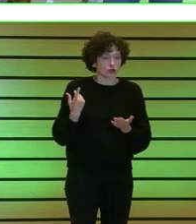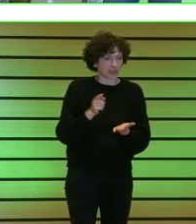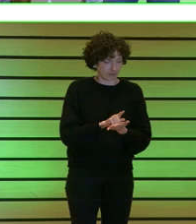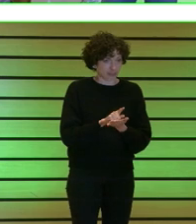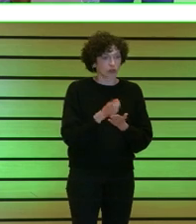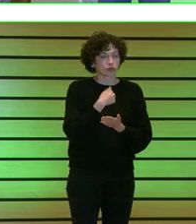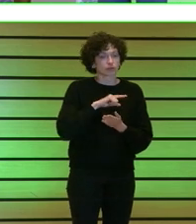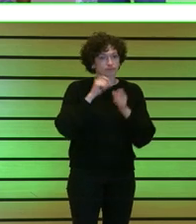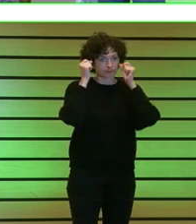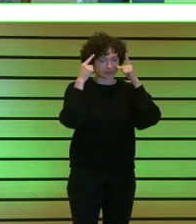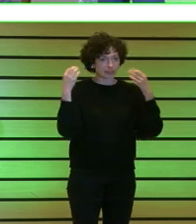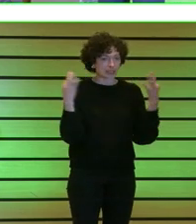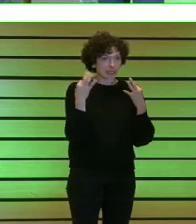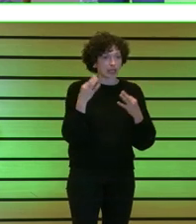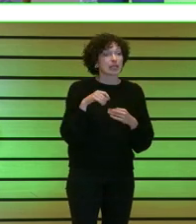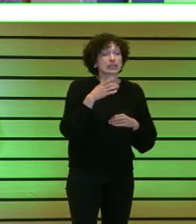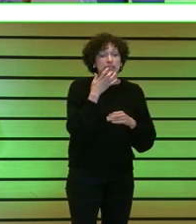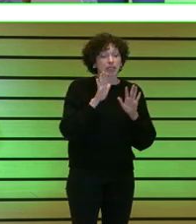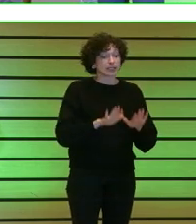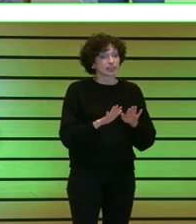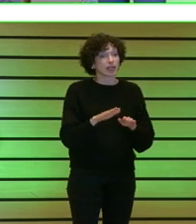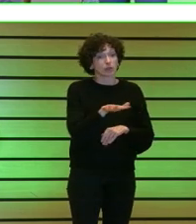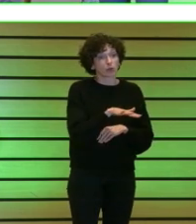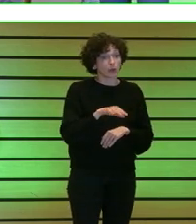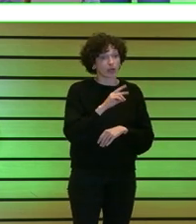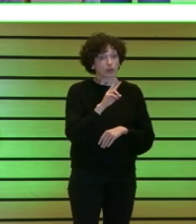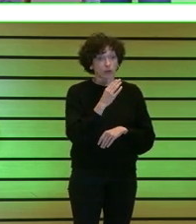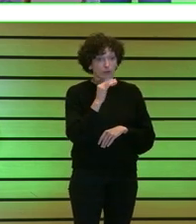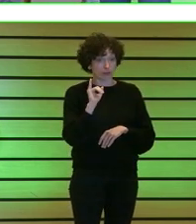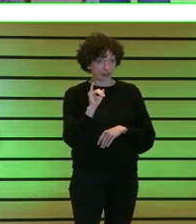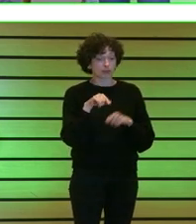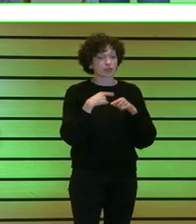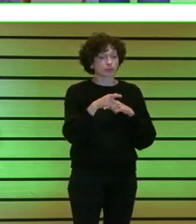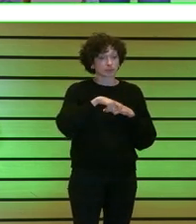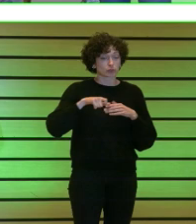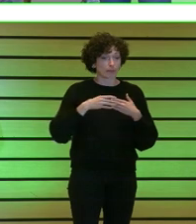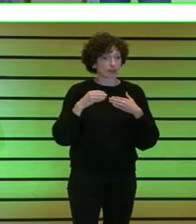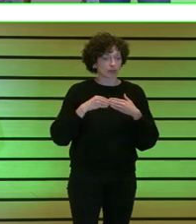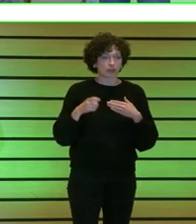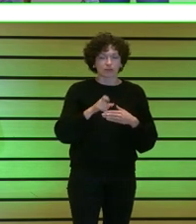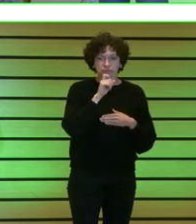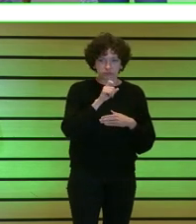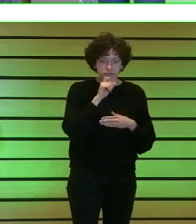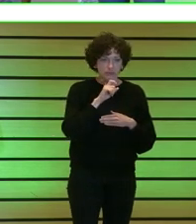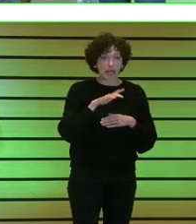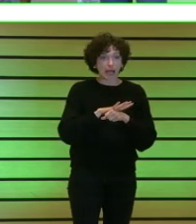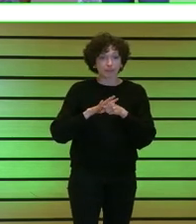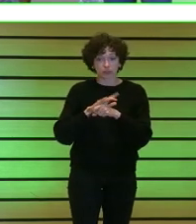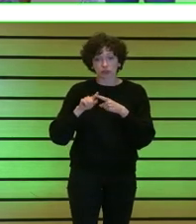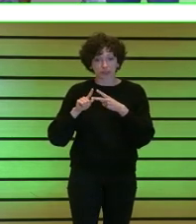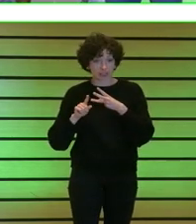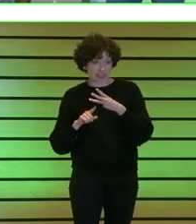Es que después de un ingreso en la unidad de cuidados intensivos los pacientes tienen dificultades en tres esferas fundamentales